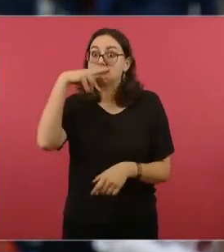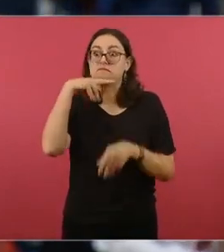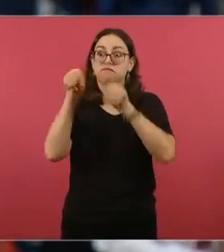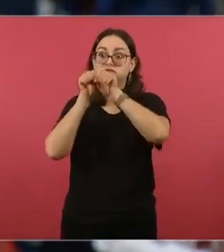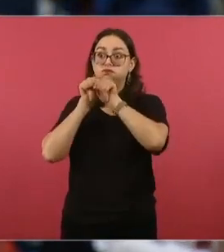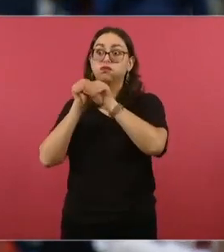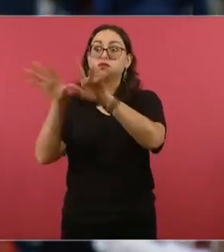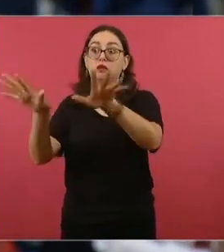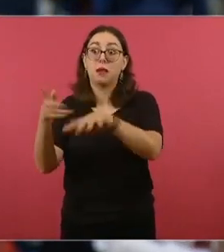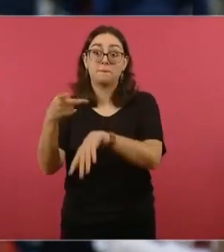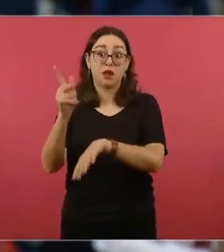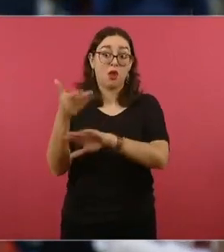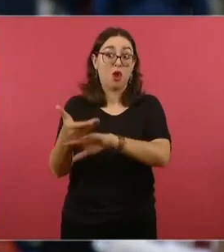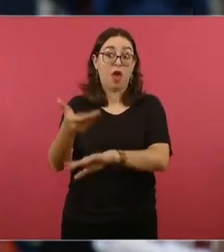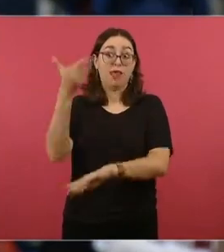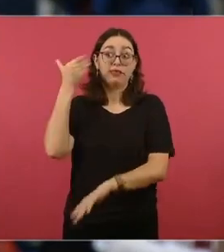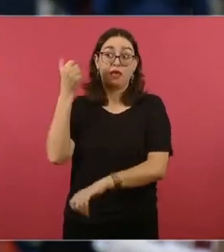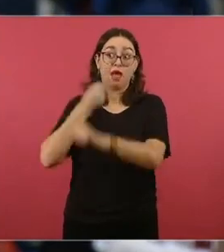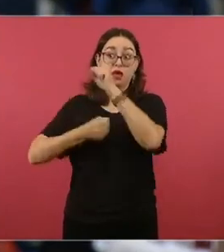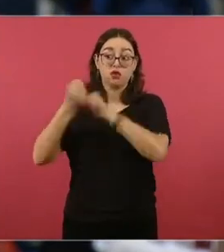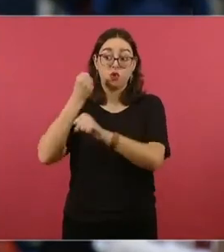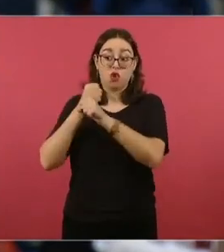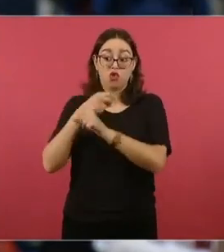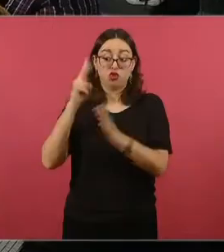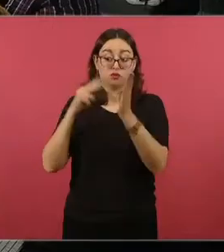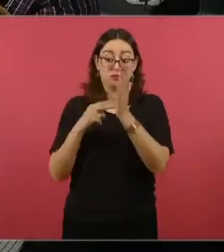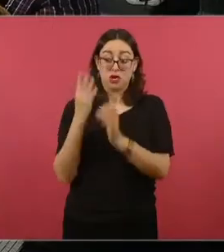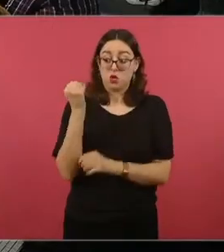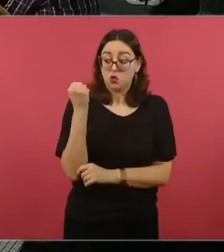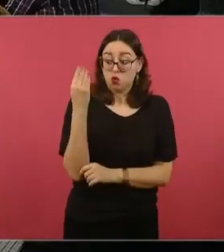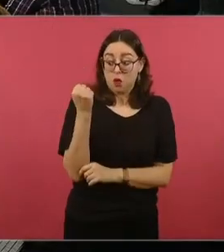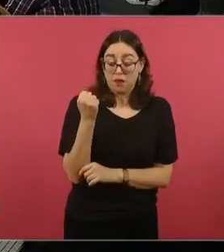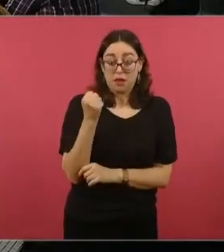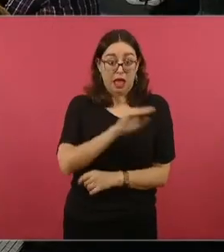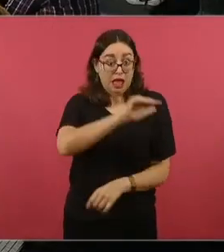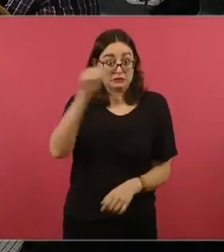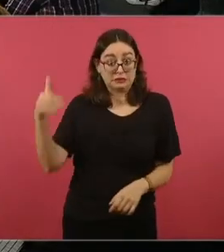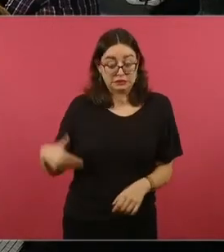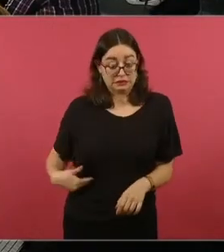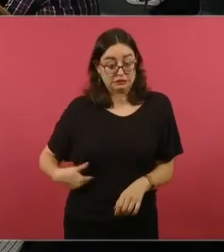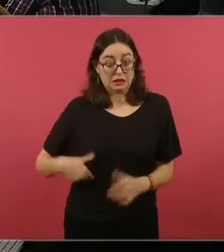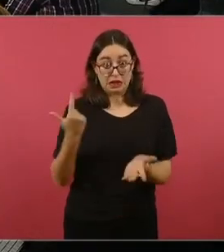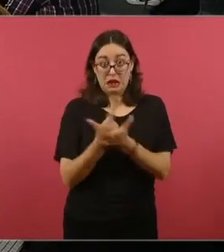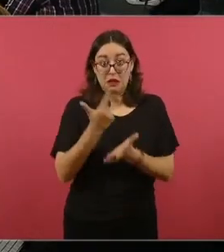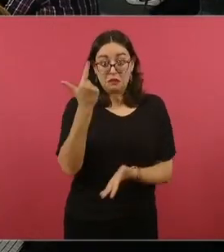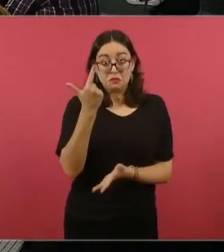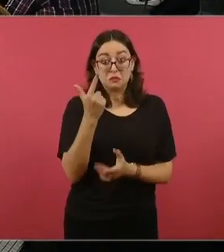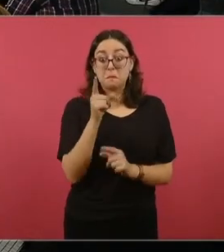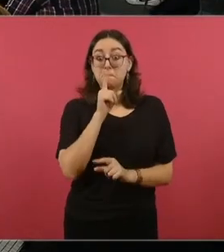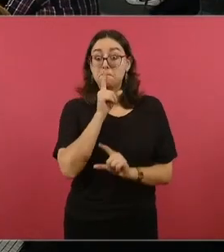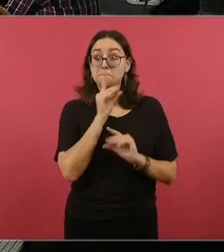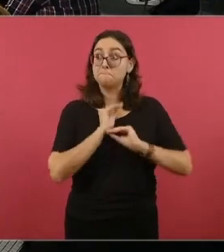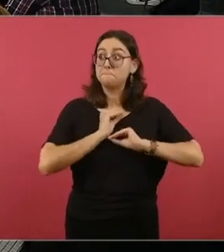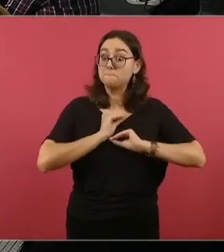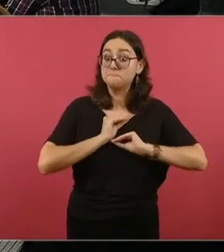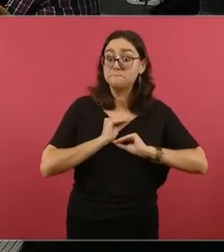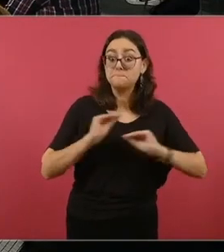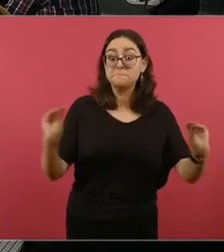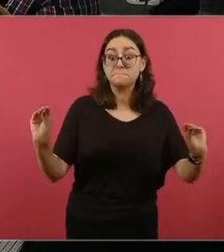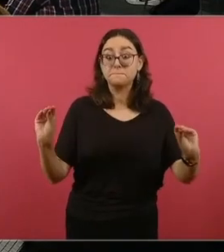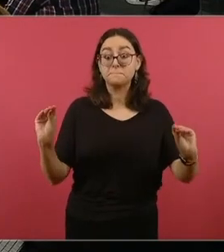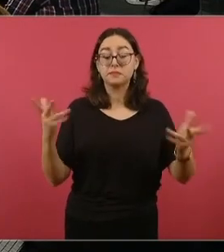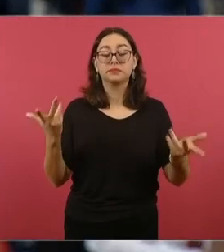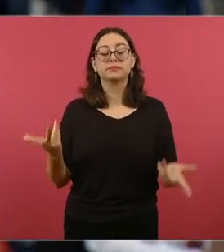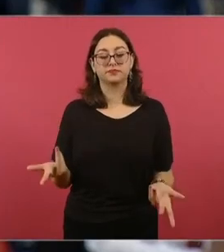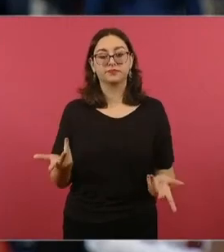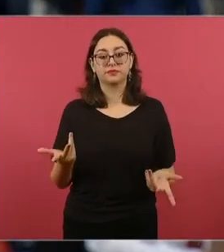suburbano fue concesionado a una empresa española. El transporte público en el Estado de México es costoso, a diferencia del transporte